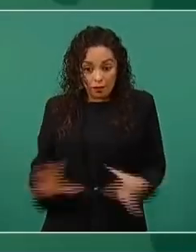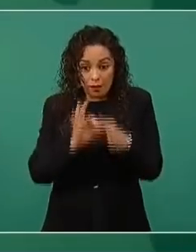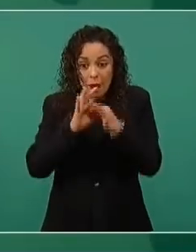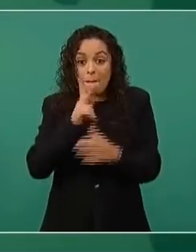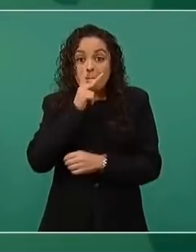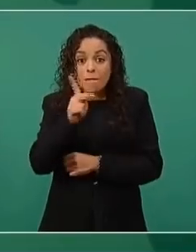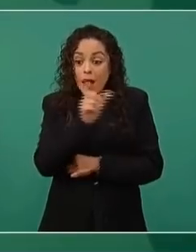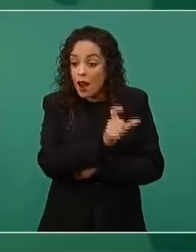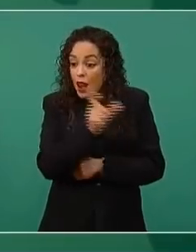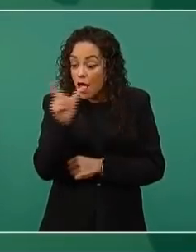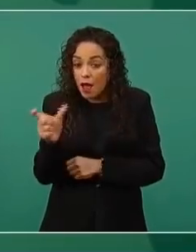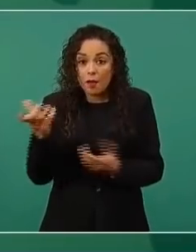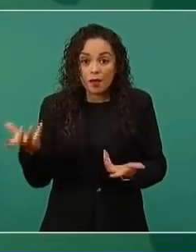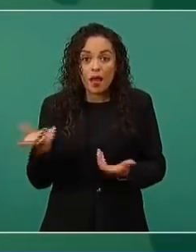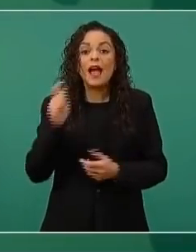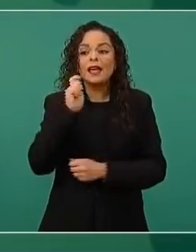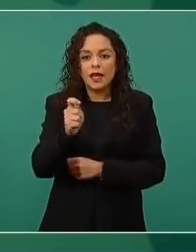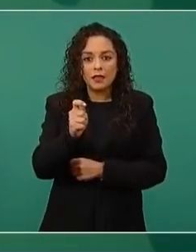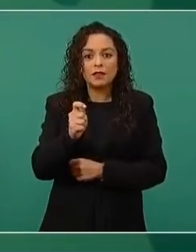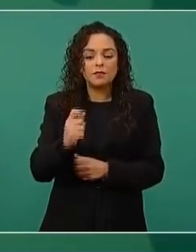Eso es lo que está en el fondo